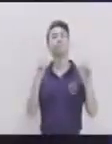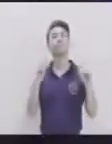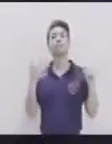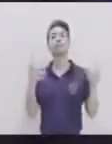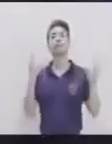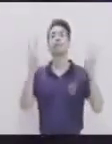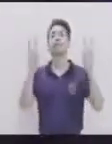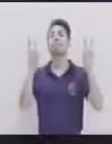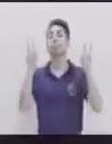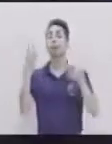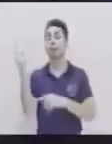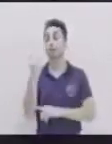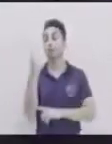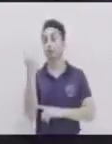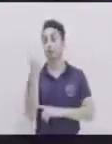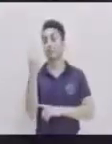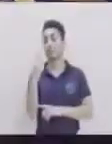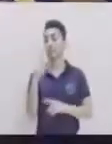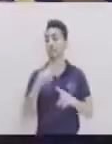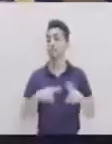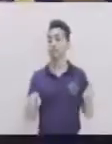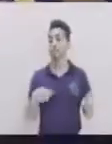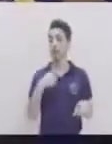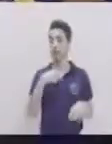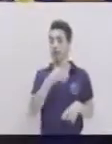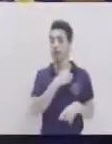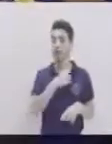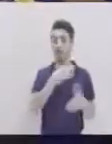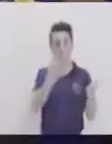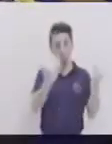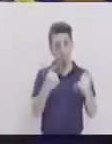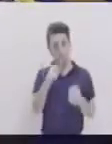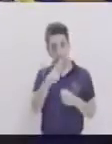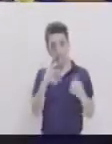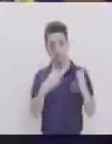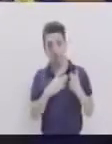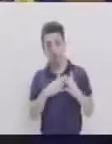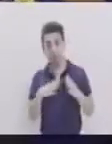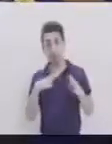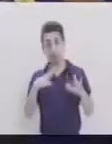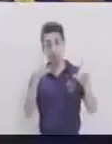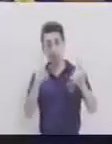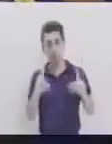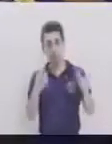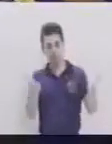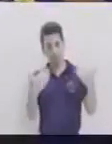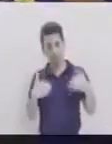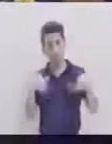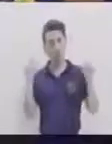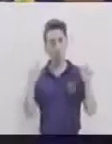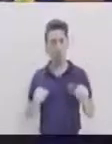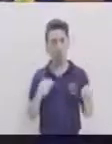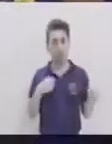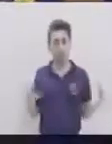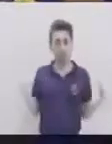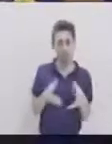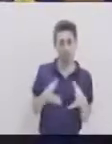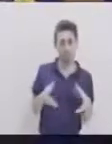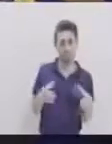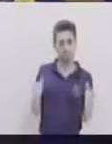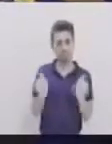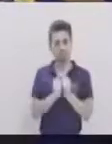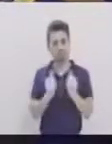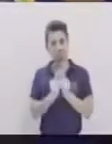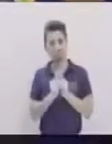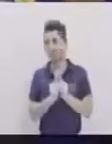vamos a hablar de un tema muy importante, pero quiero invitar, si hay alguien en la casa con discapacidad, a que pueda venir a